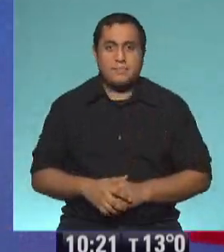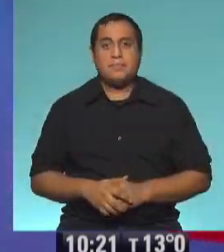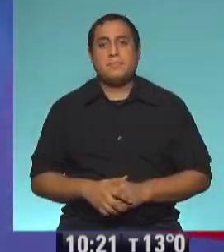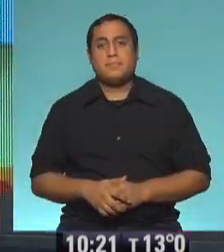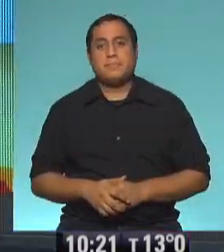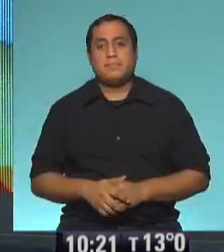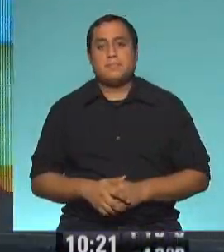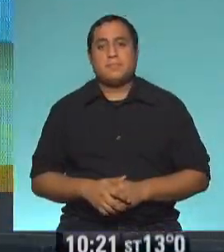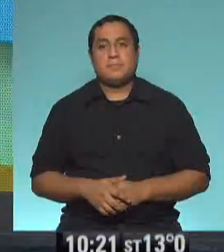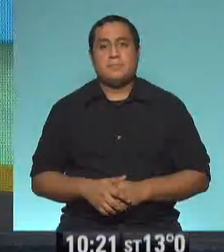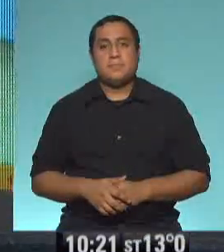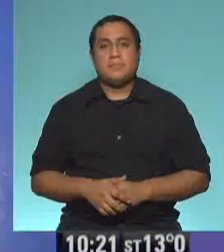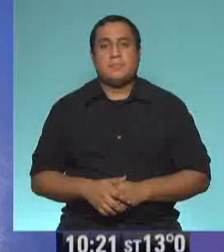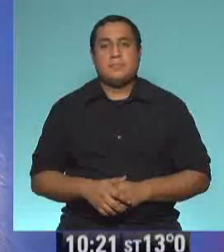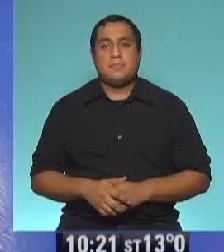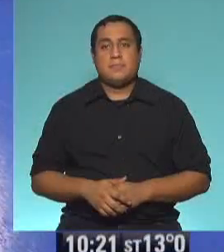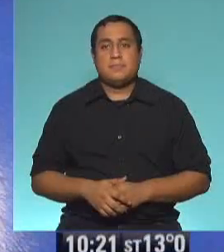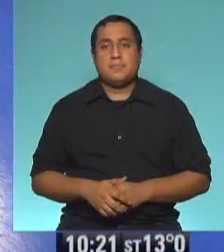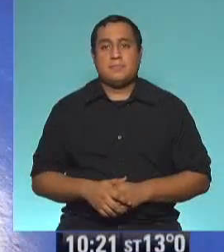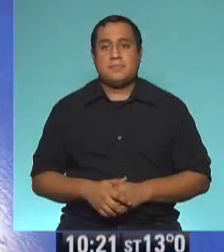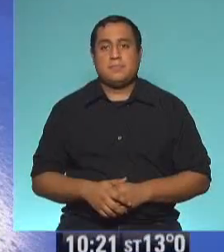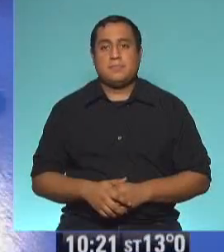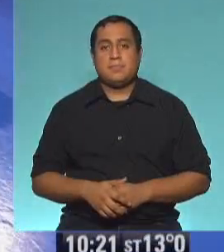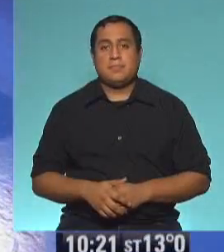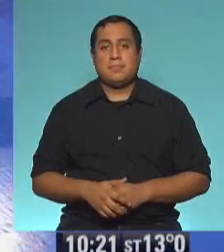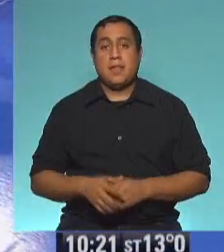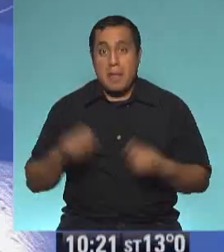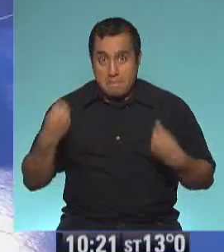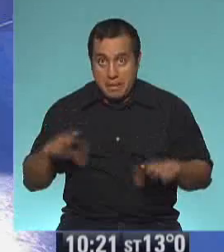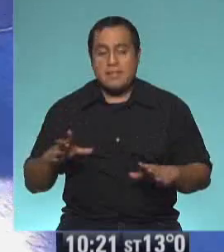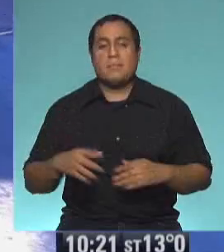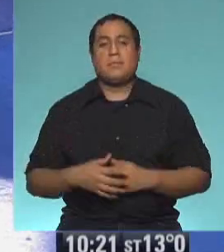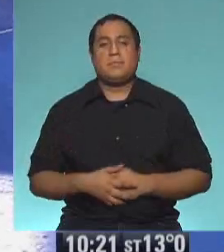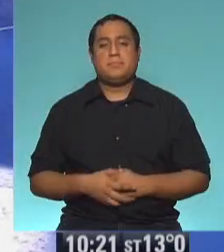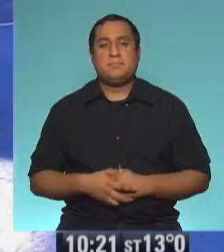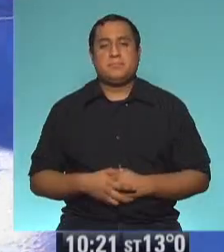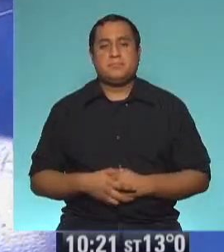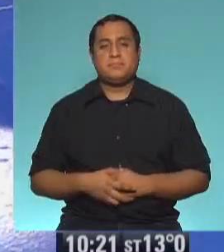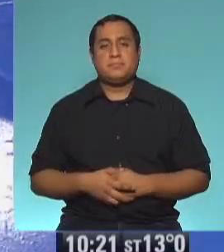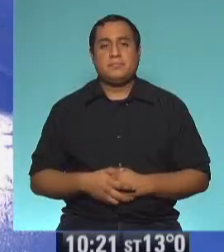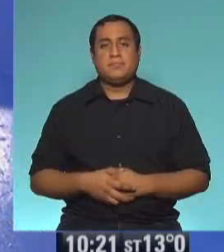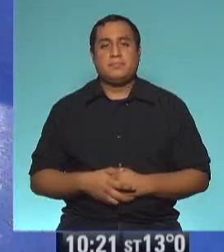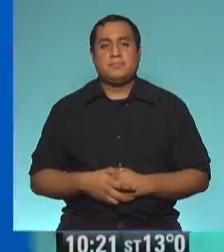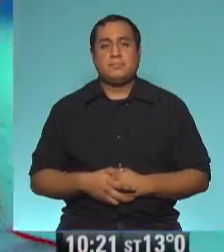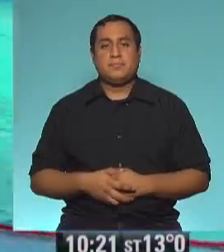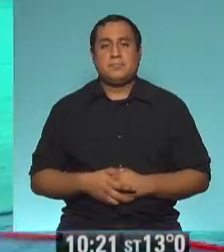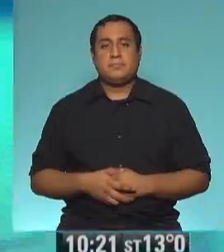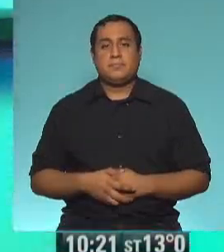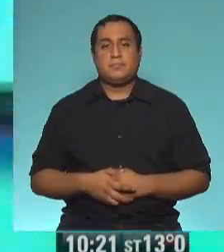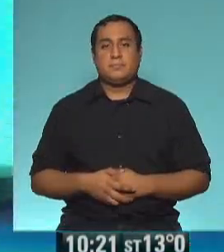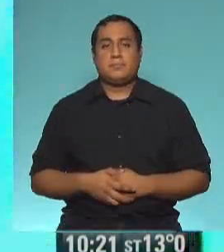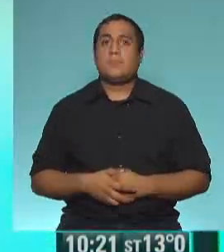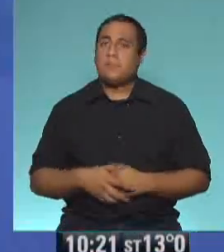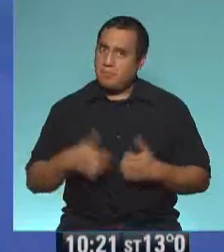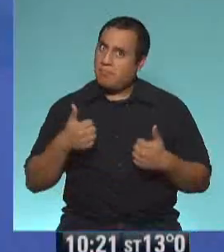gorro, ¿eh? Perfecto. Claro, es verdad. Ahí está. ¿Empezamos? Ahí vamos, ahí vamos. Mirá, mirá, mirá, mirá, mirá, mirá, mirá. ¡Mirá! ¡Y con salto! ¡Epa!